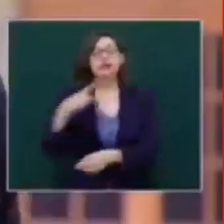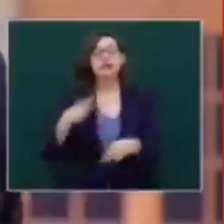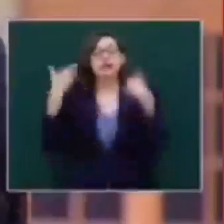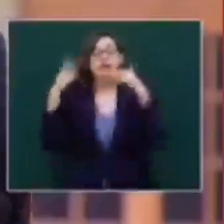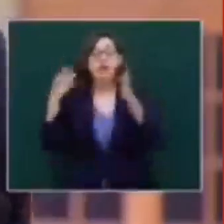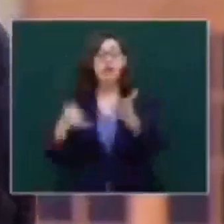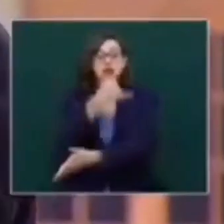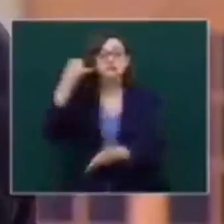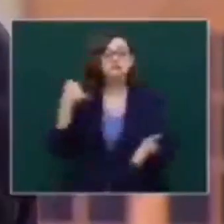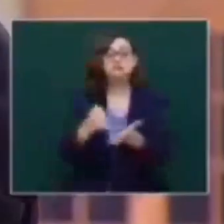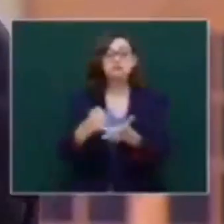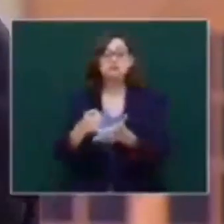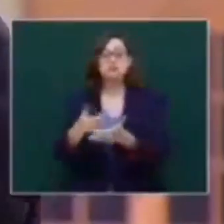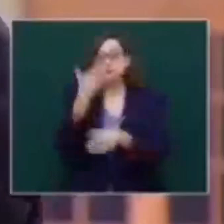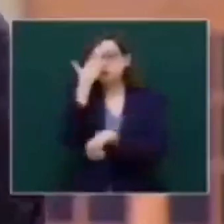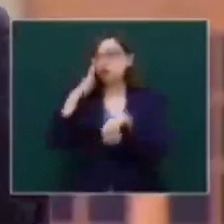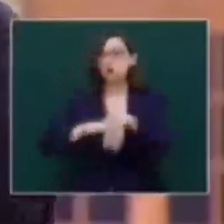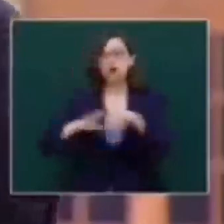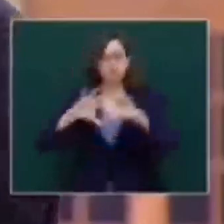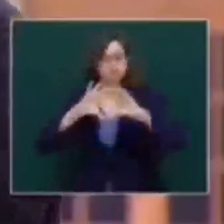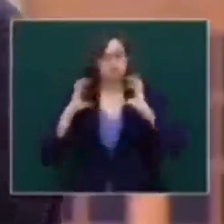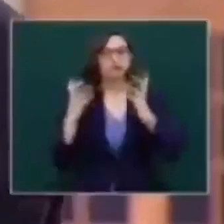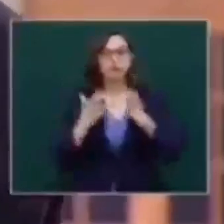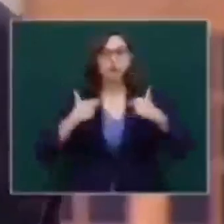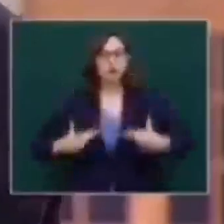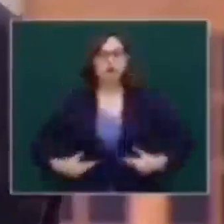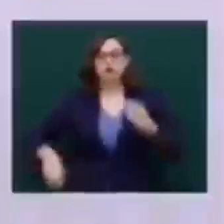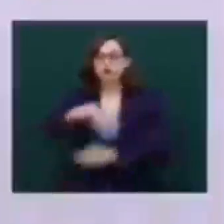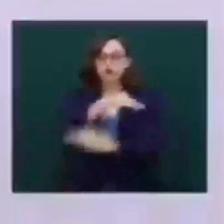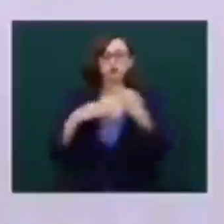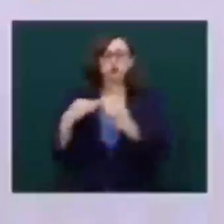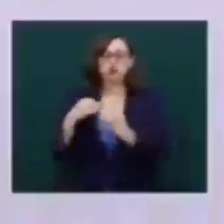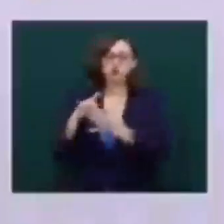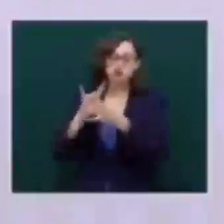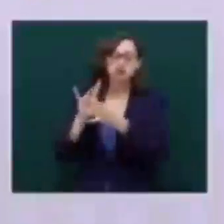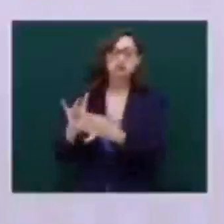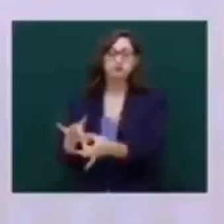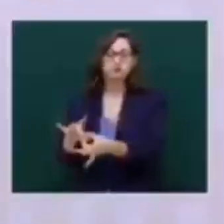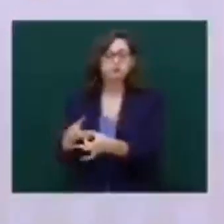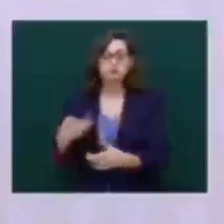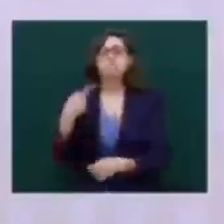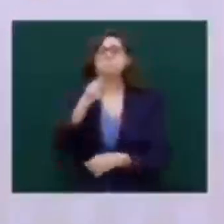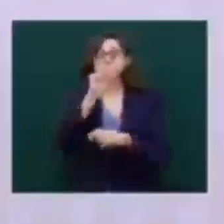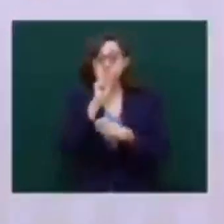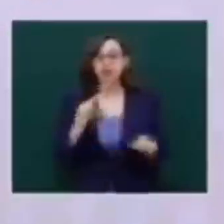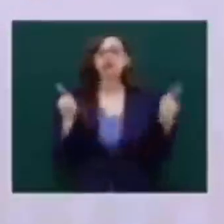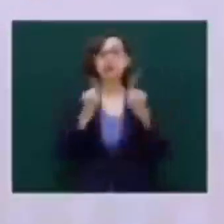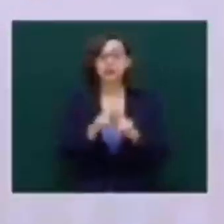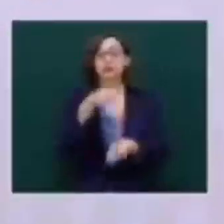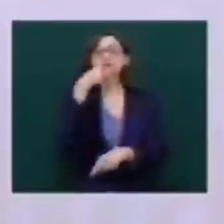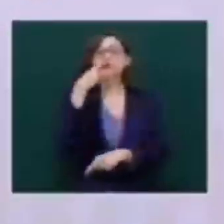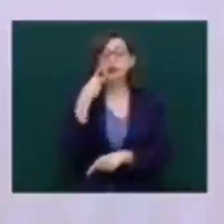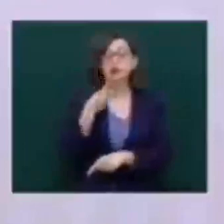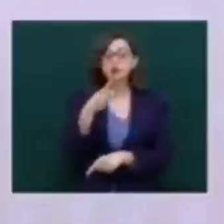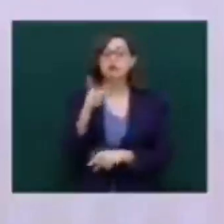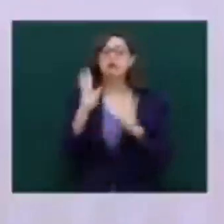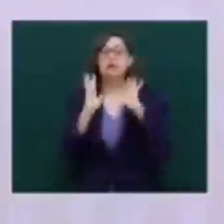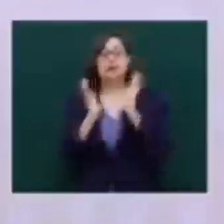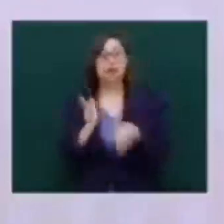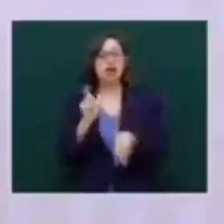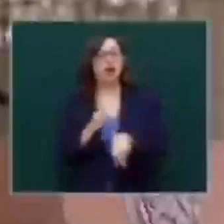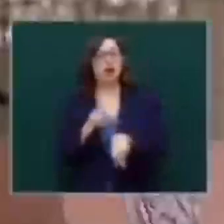la Humanidad. Pero también sostengo que ya es momento de una nueva